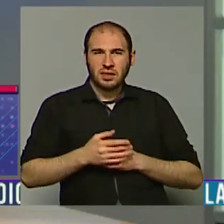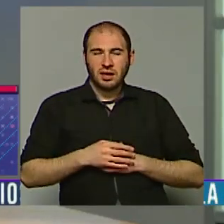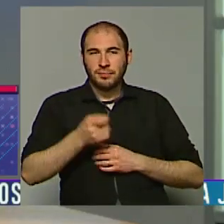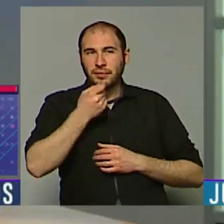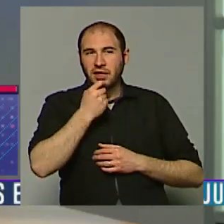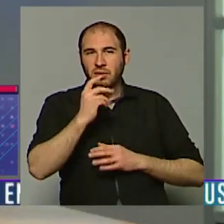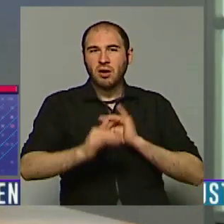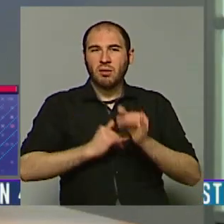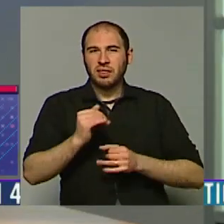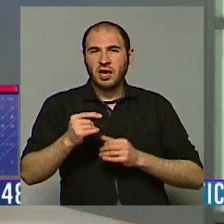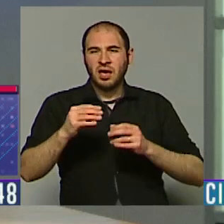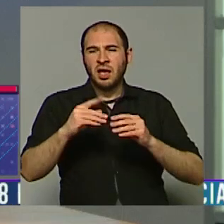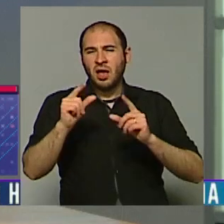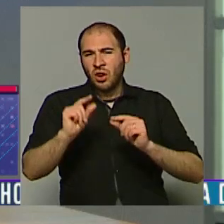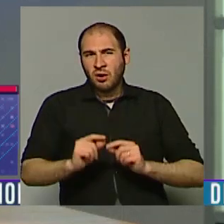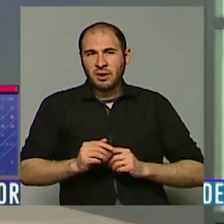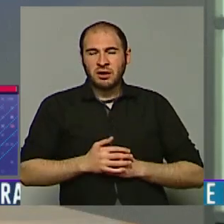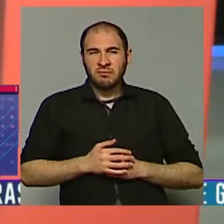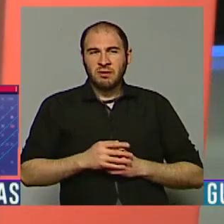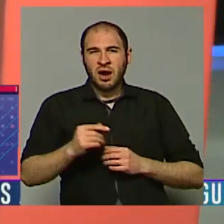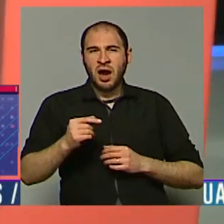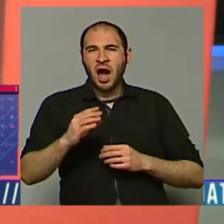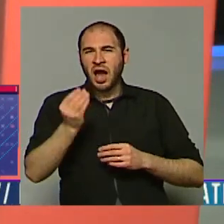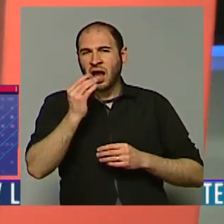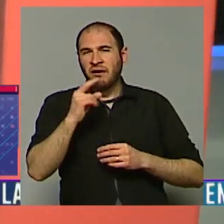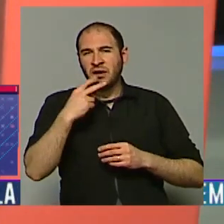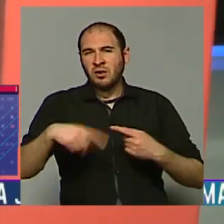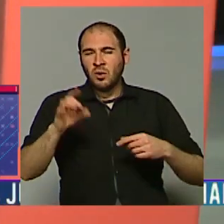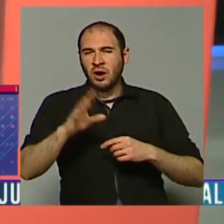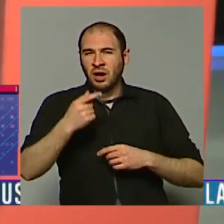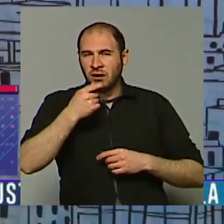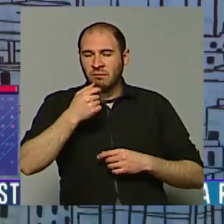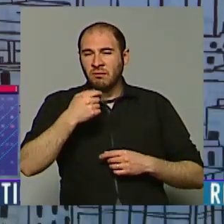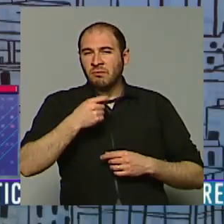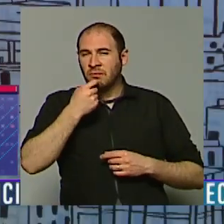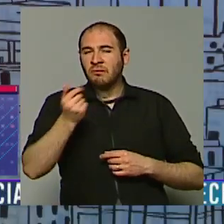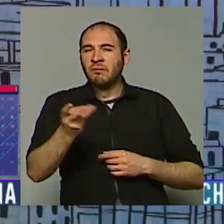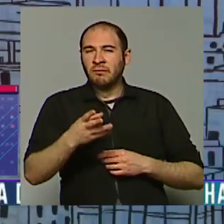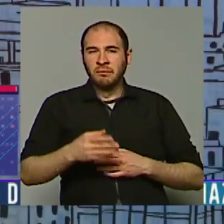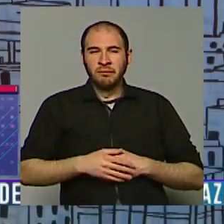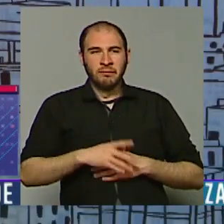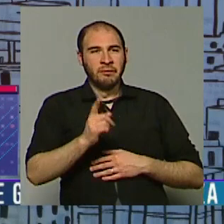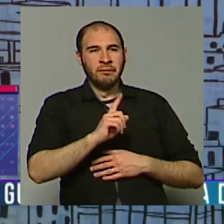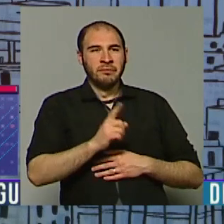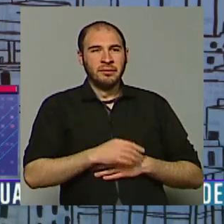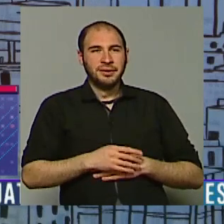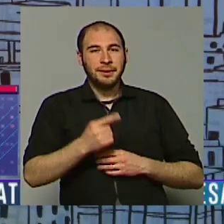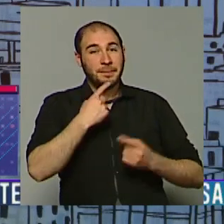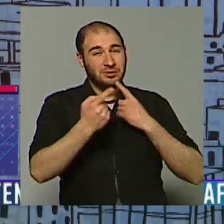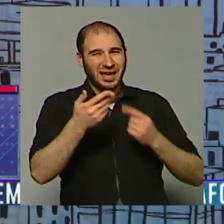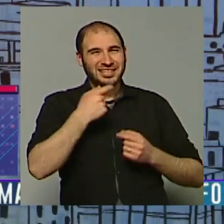tienen que decir una cifra, es vegana en la actualidad, por ejemplo? No, se intentó hacer un